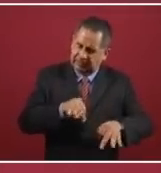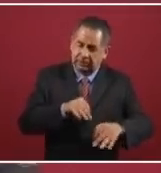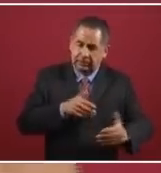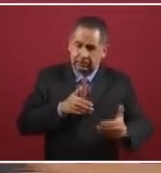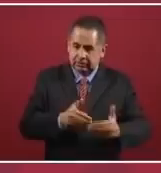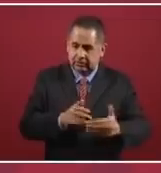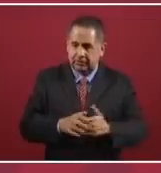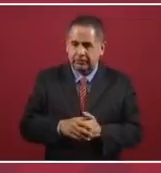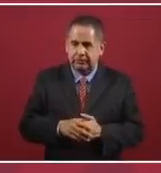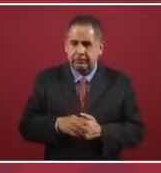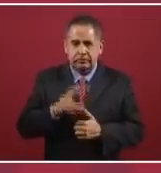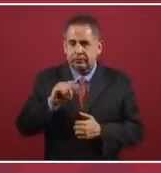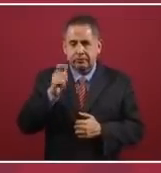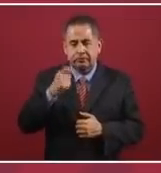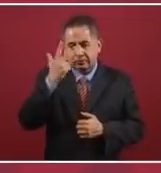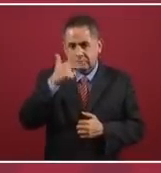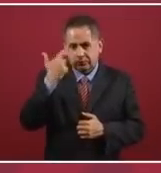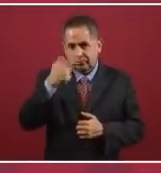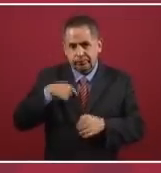porque no son 8 horas,